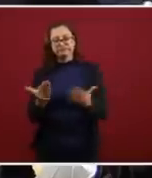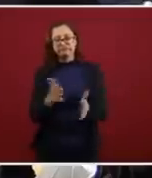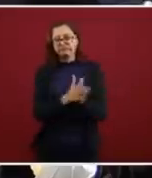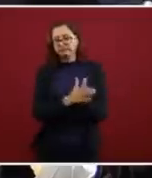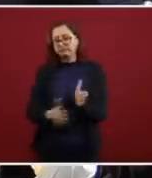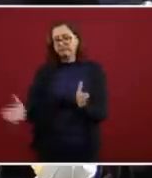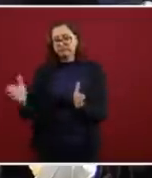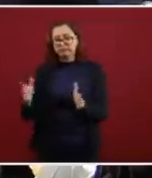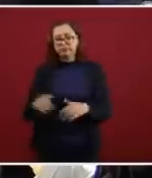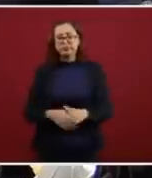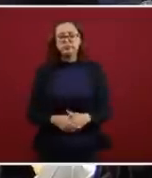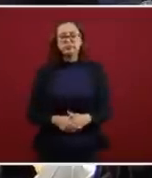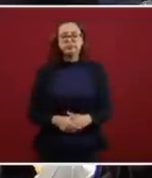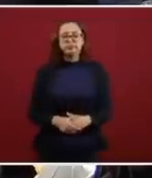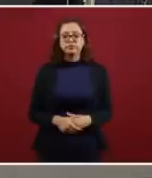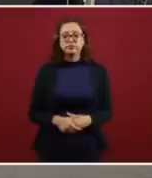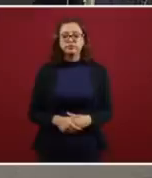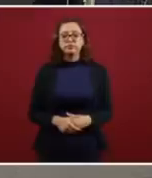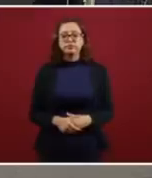¿Mande?